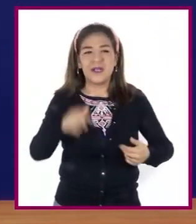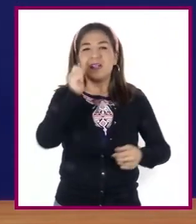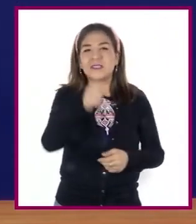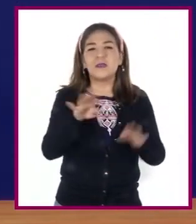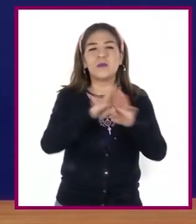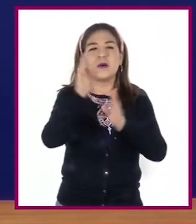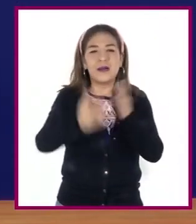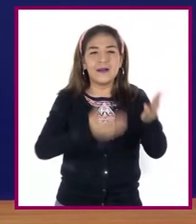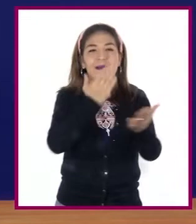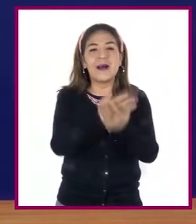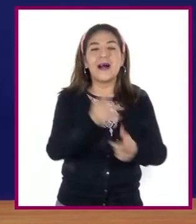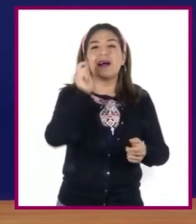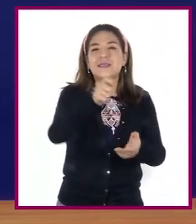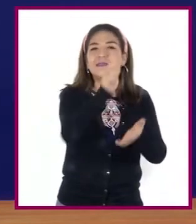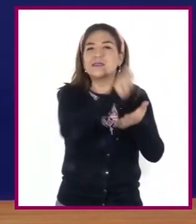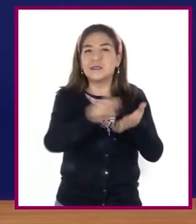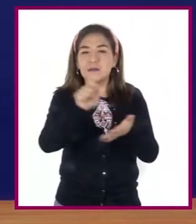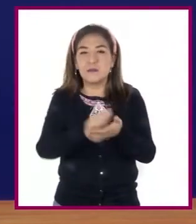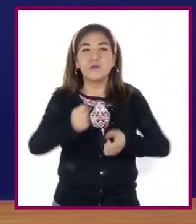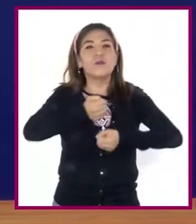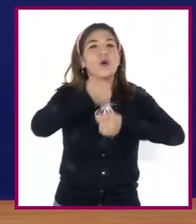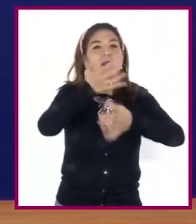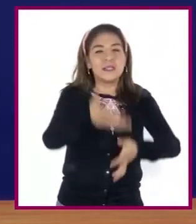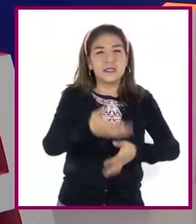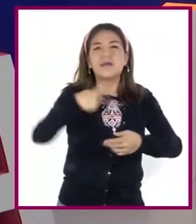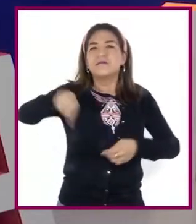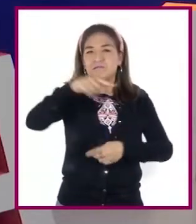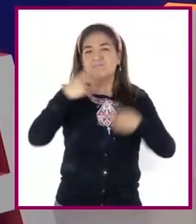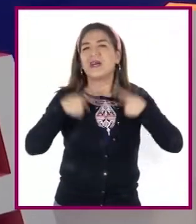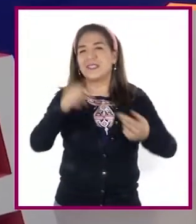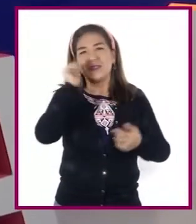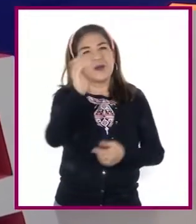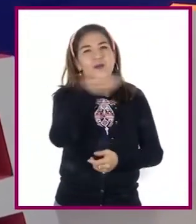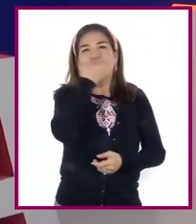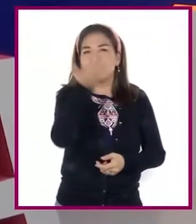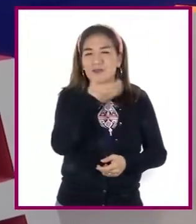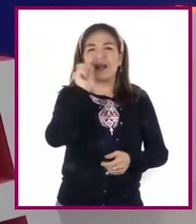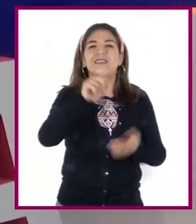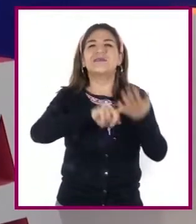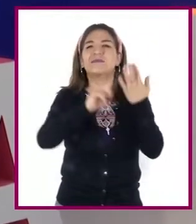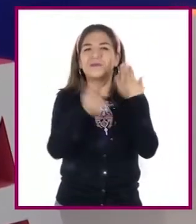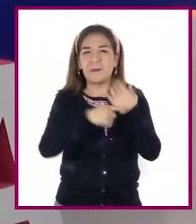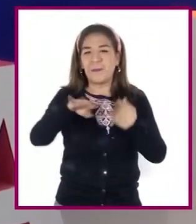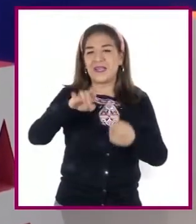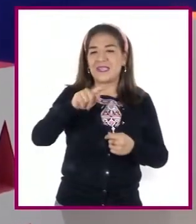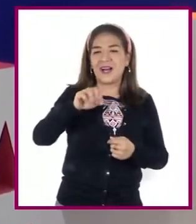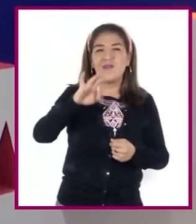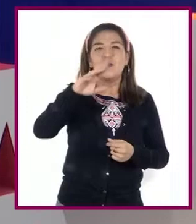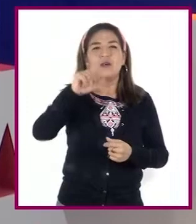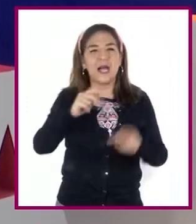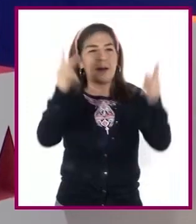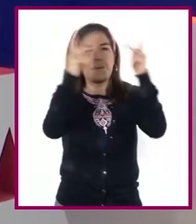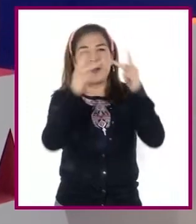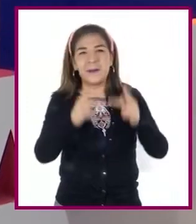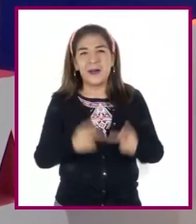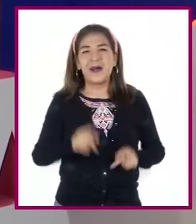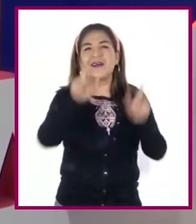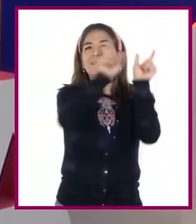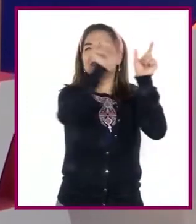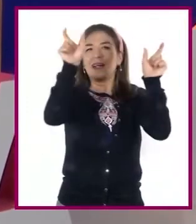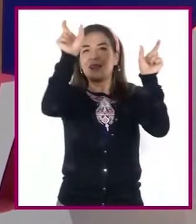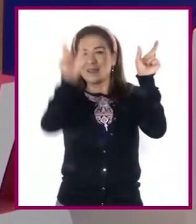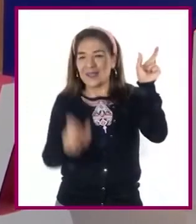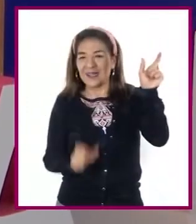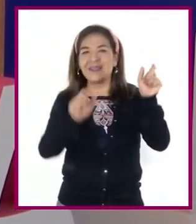propongamos escribir poesía, los hablantes estamos constantemente produciendo metáforas, comparaciones, rimas y todo tipo de